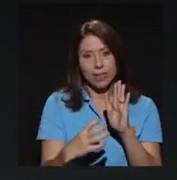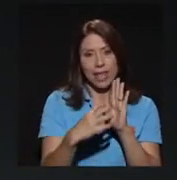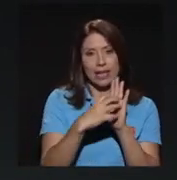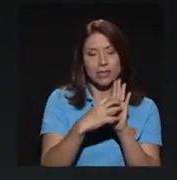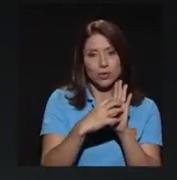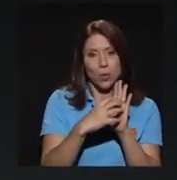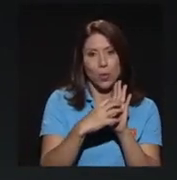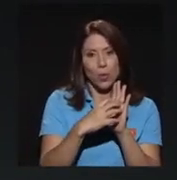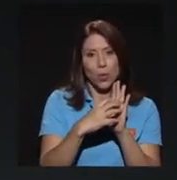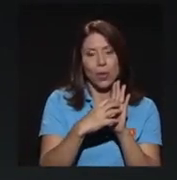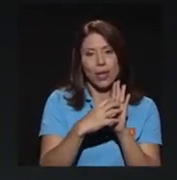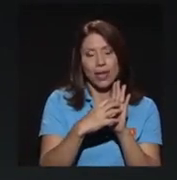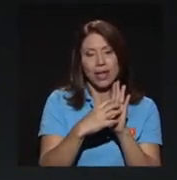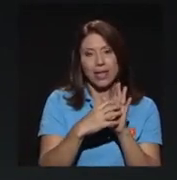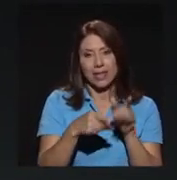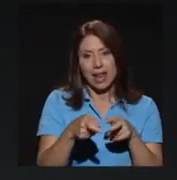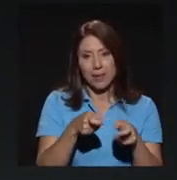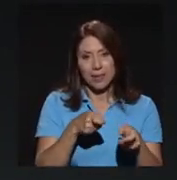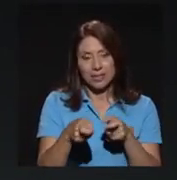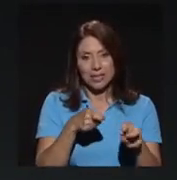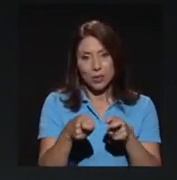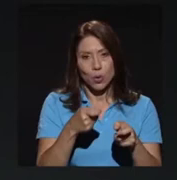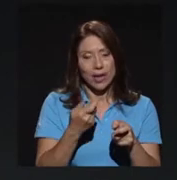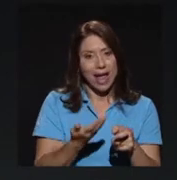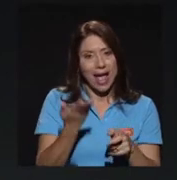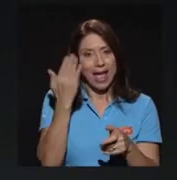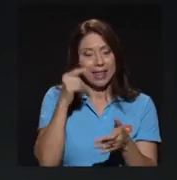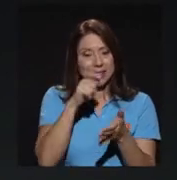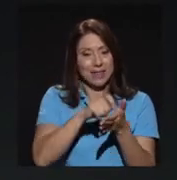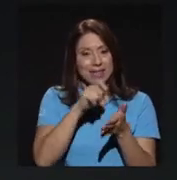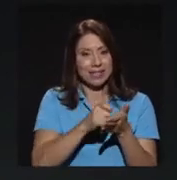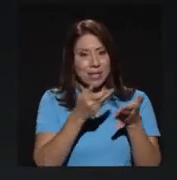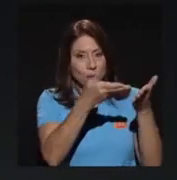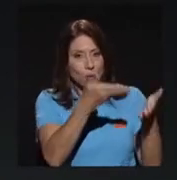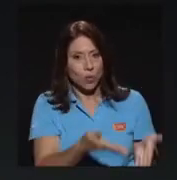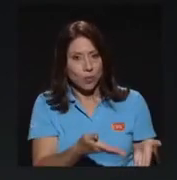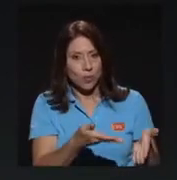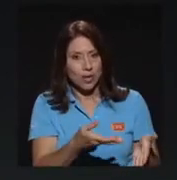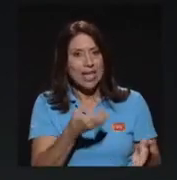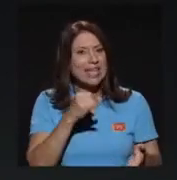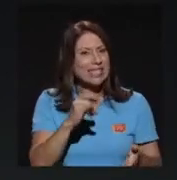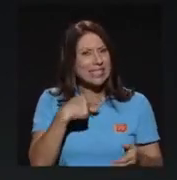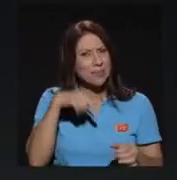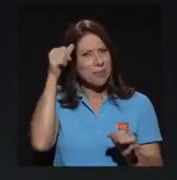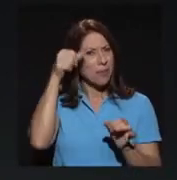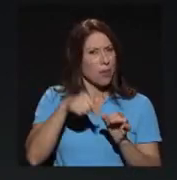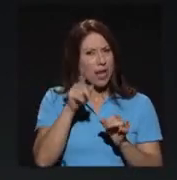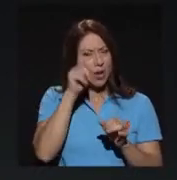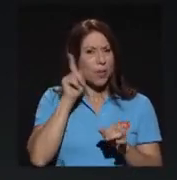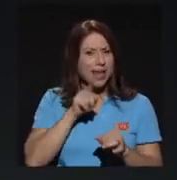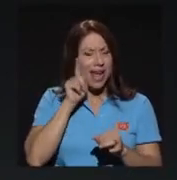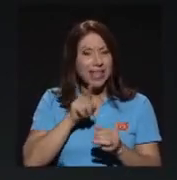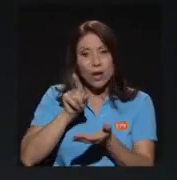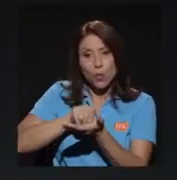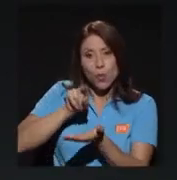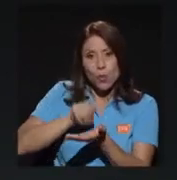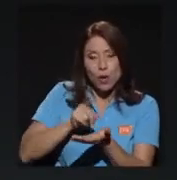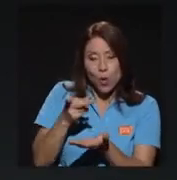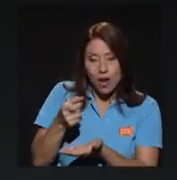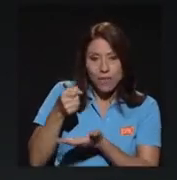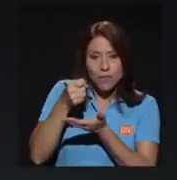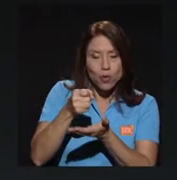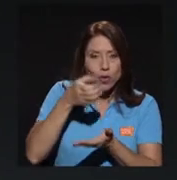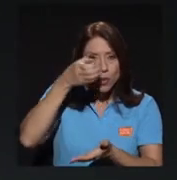escrito don wilbur y que sin memoria no me engaña se lo publicó el fondo de cultura económica que es posiblemente